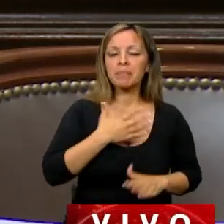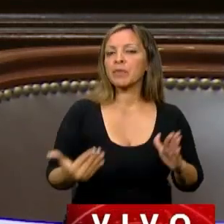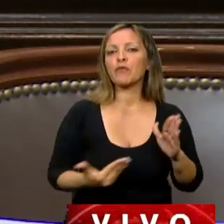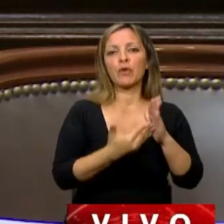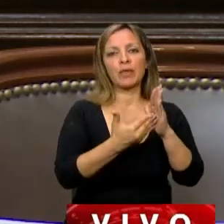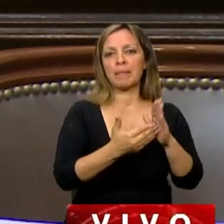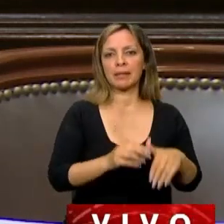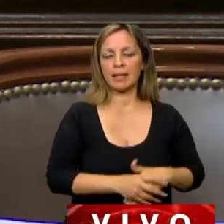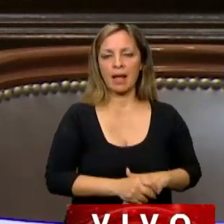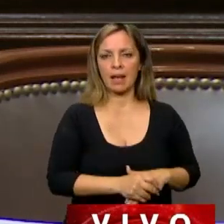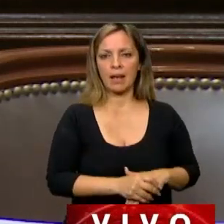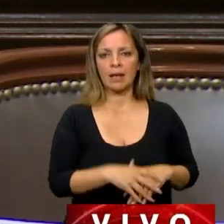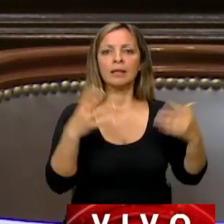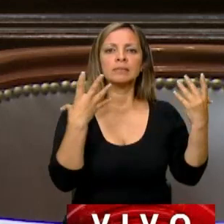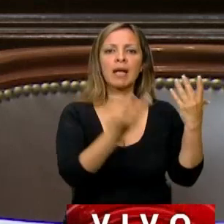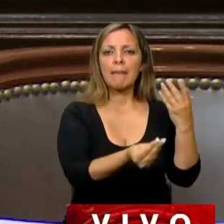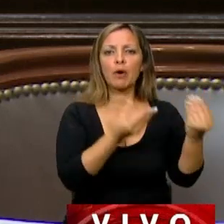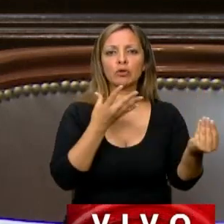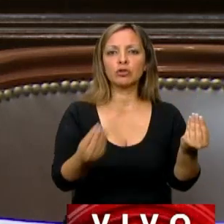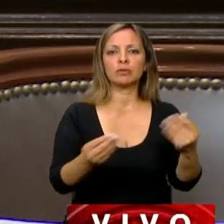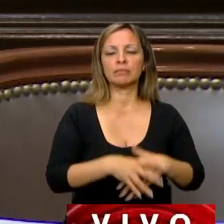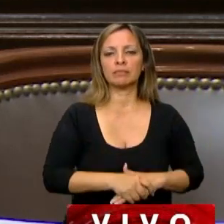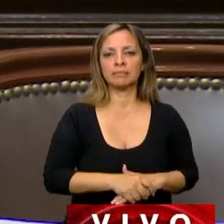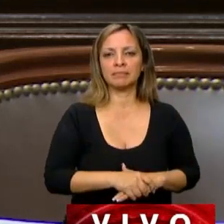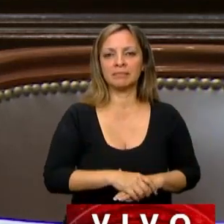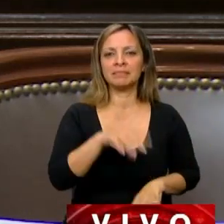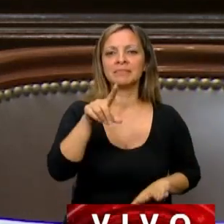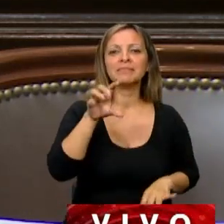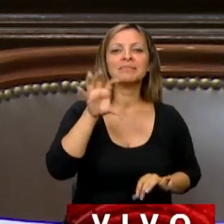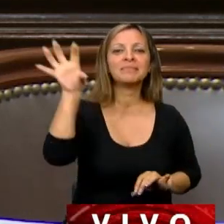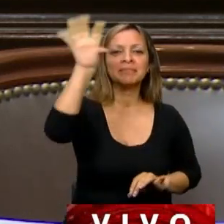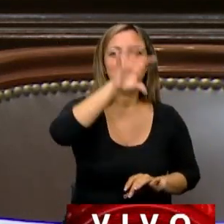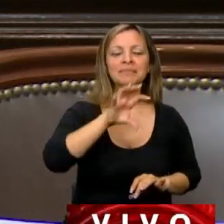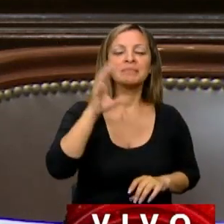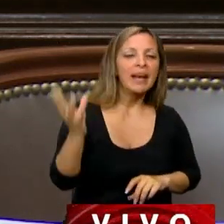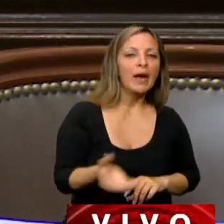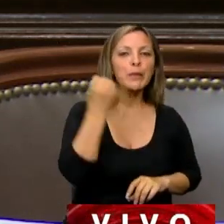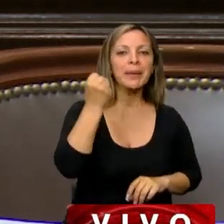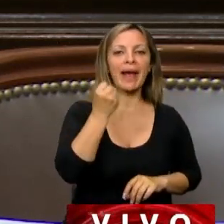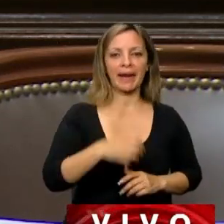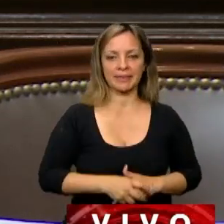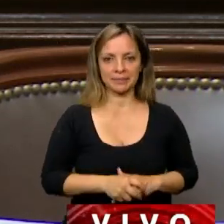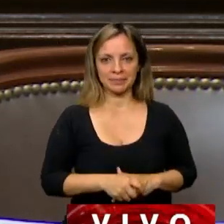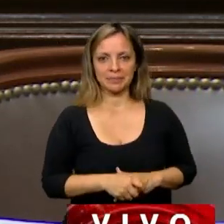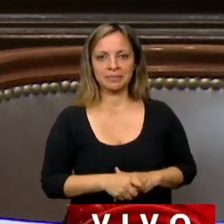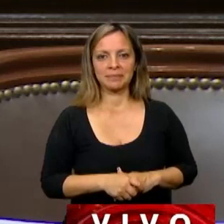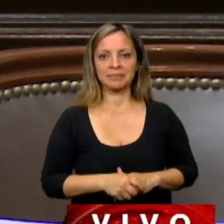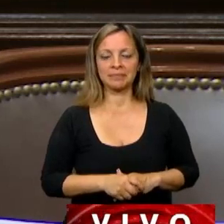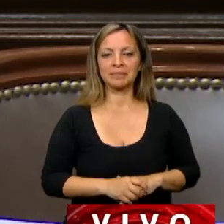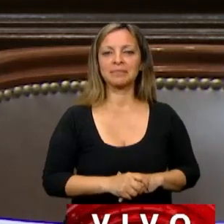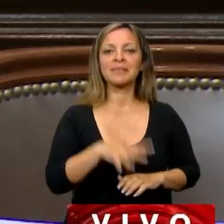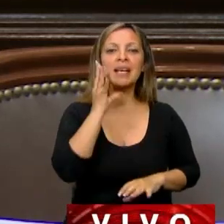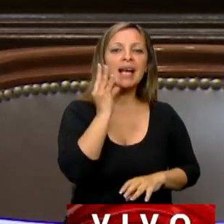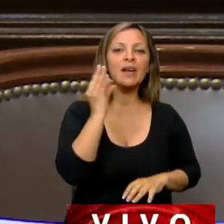defensa que hacemos desde el interior en recuperar algo que es muy importante y que es